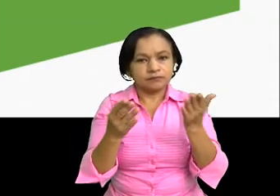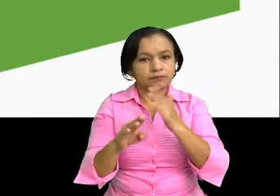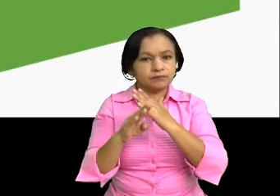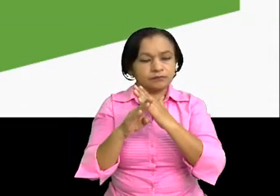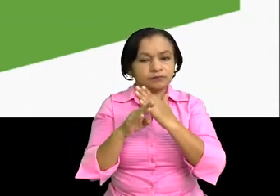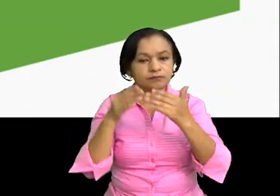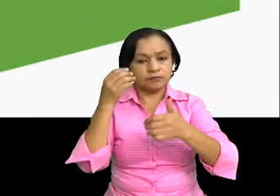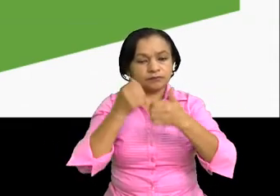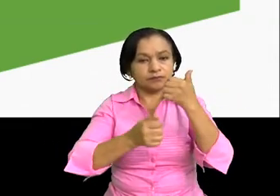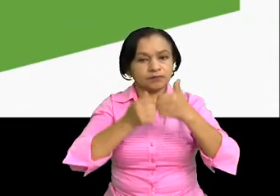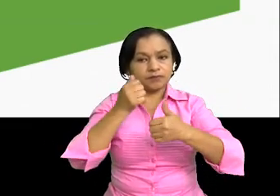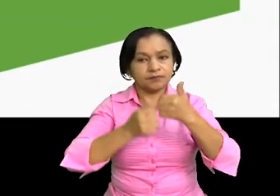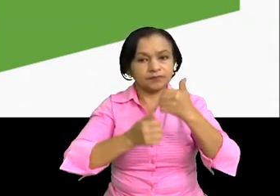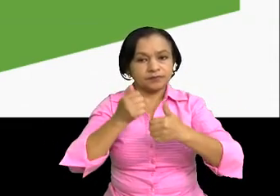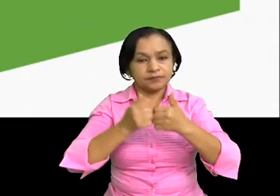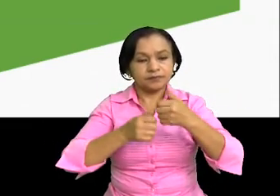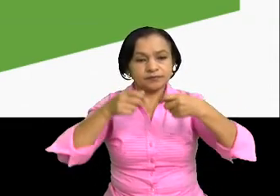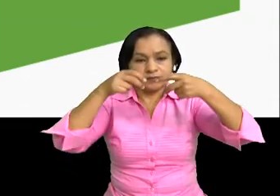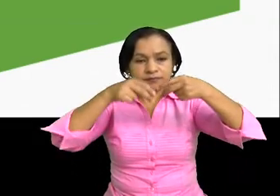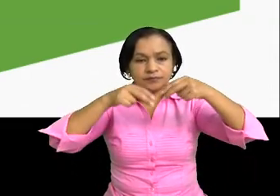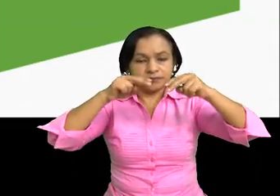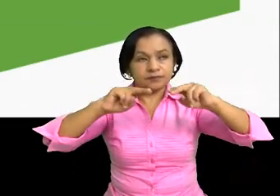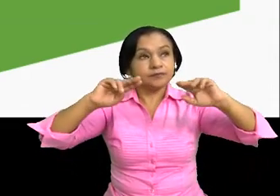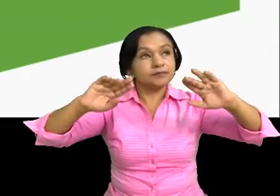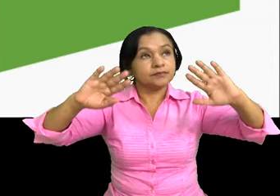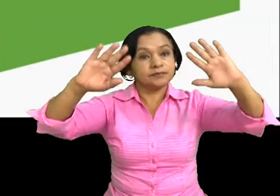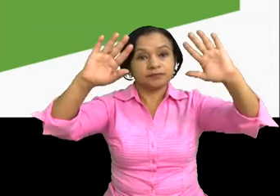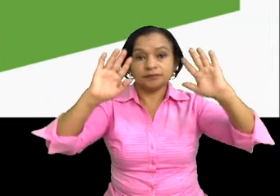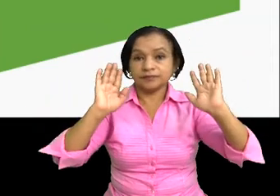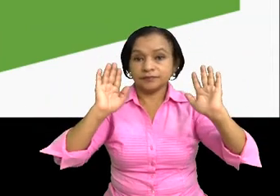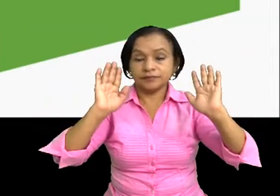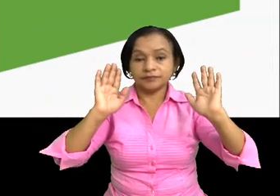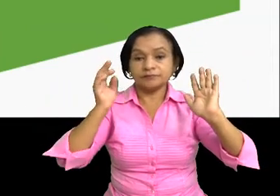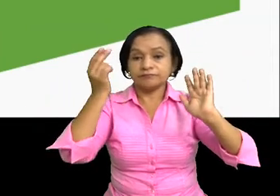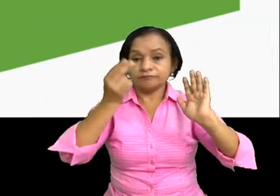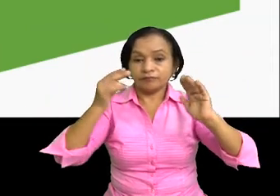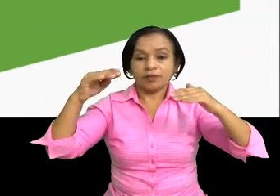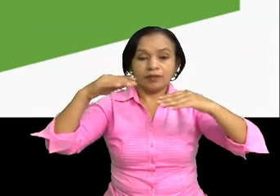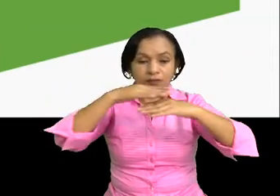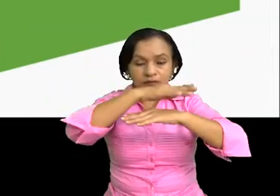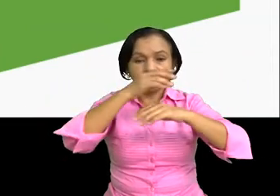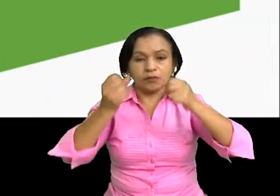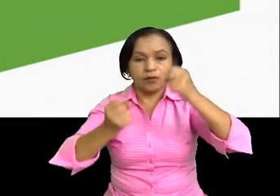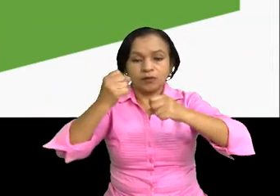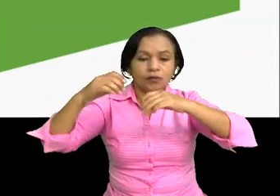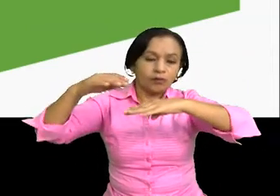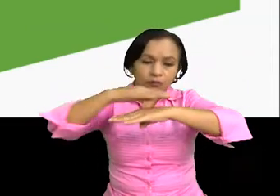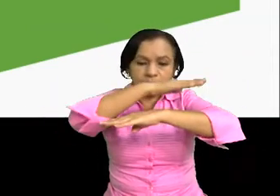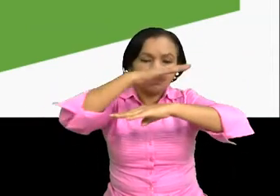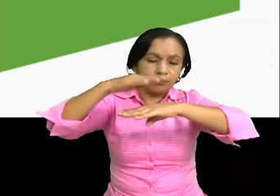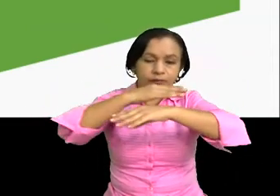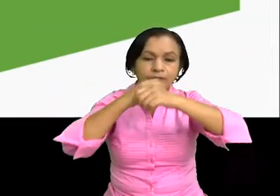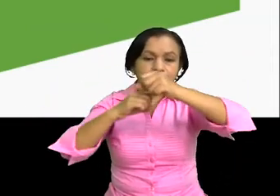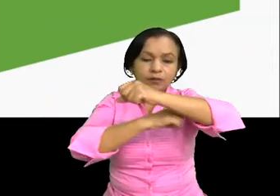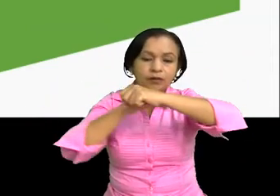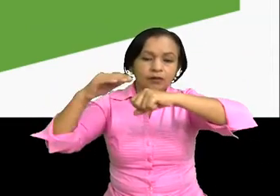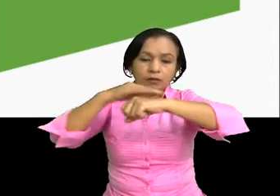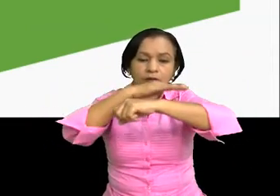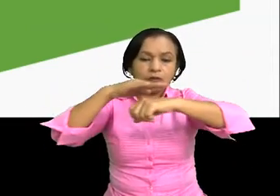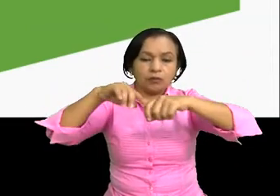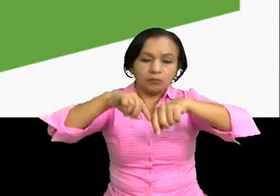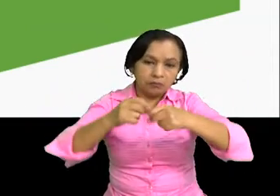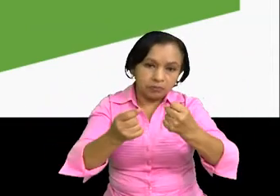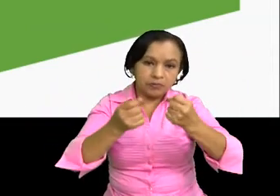el efecto el deterioro de la normal. Naturaleza, el efecto del uso, puedan deteriorarlas en el